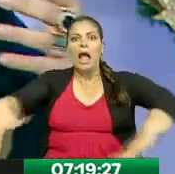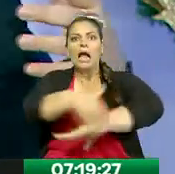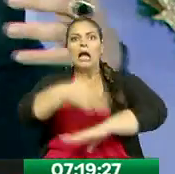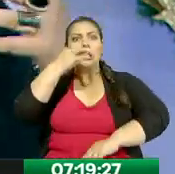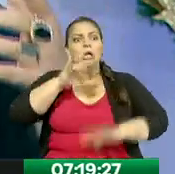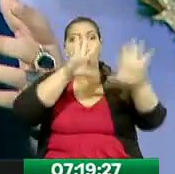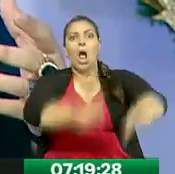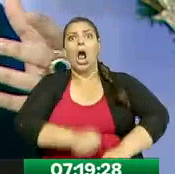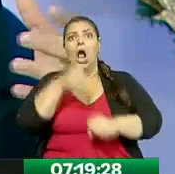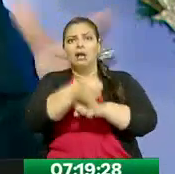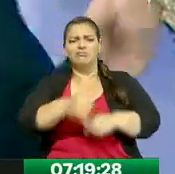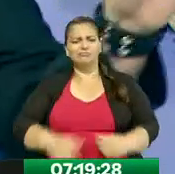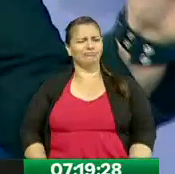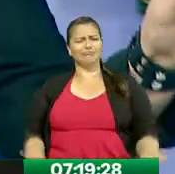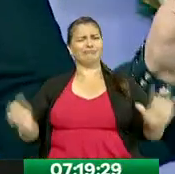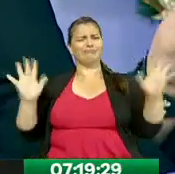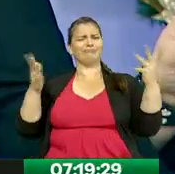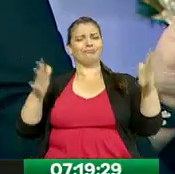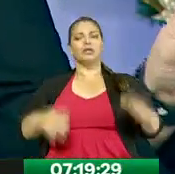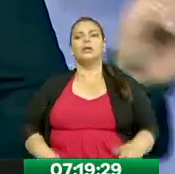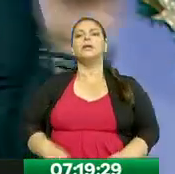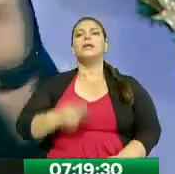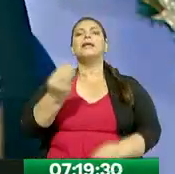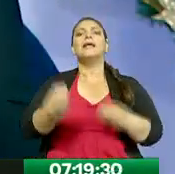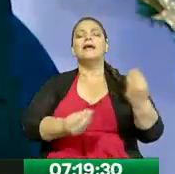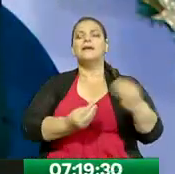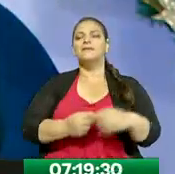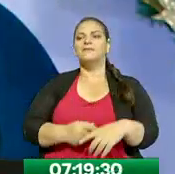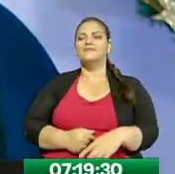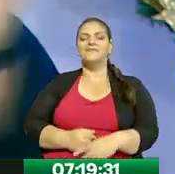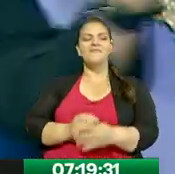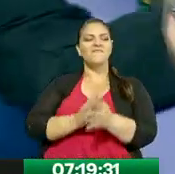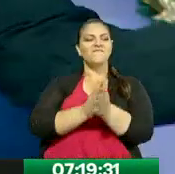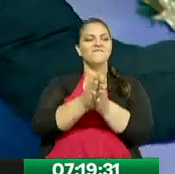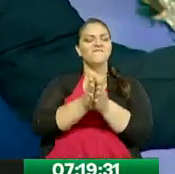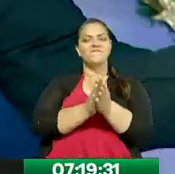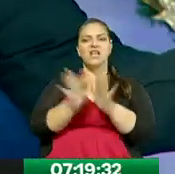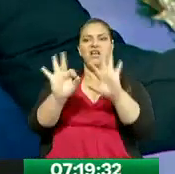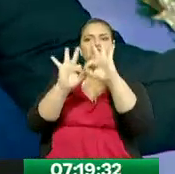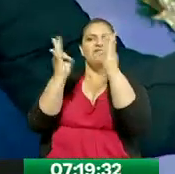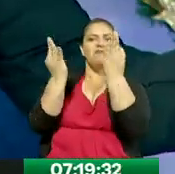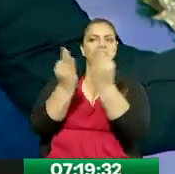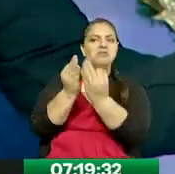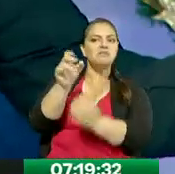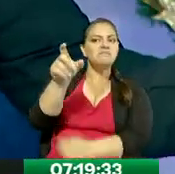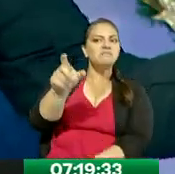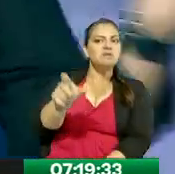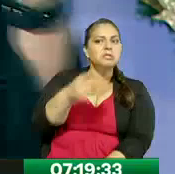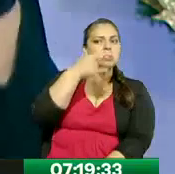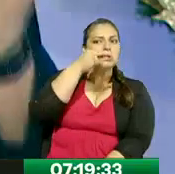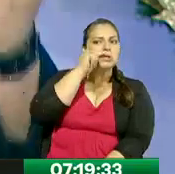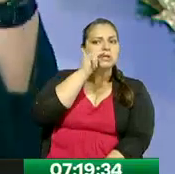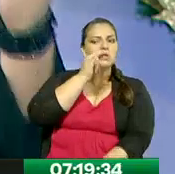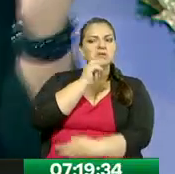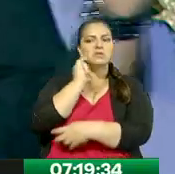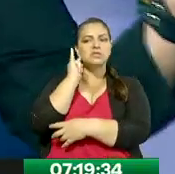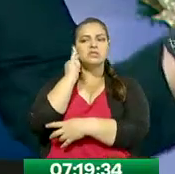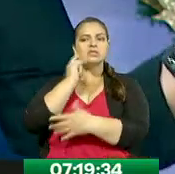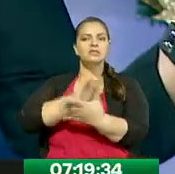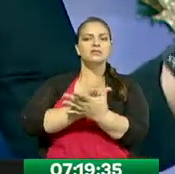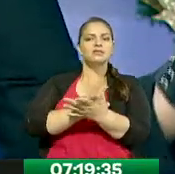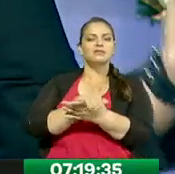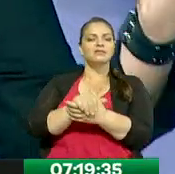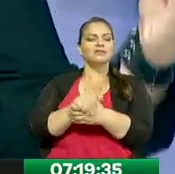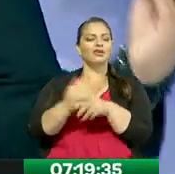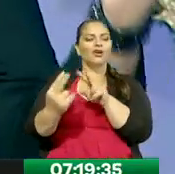es ganarse a la familia para tener al niño a solas. Ahí viene cómo podemos bajar la vulnerabilidad. Porque